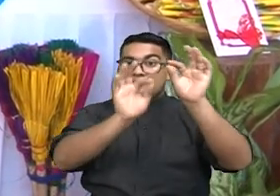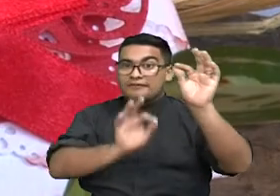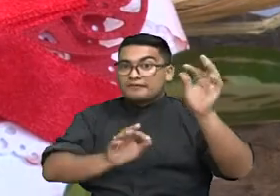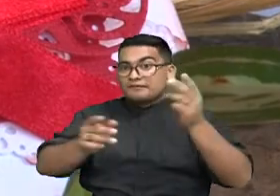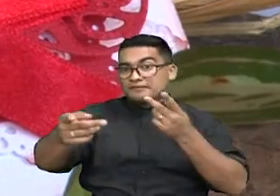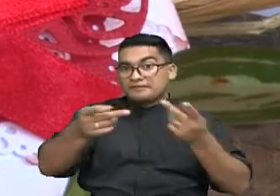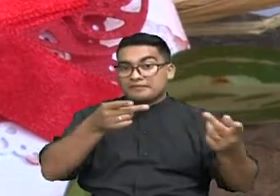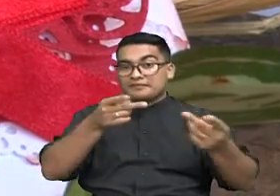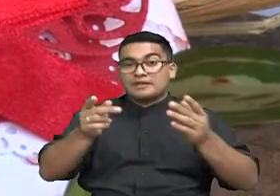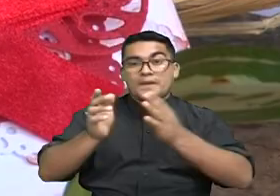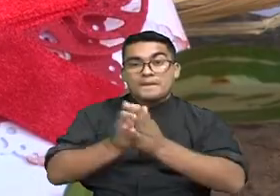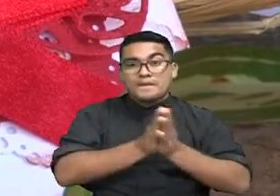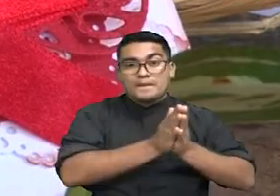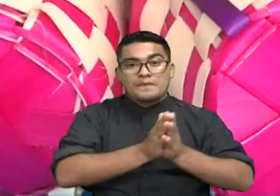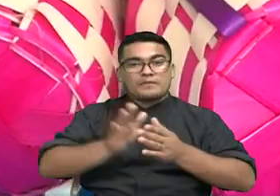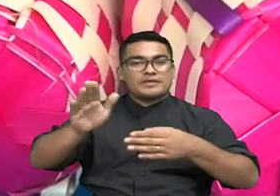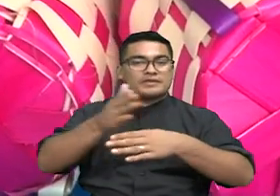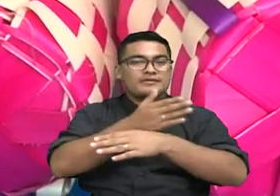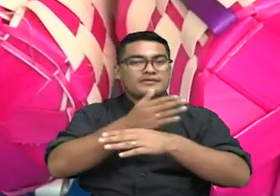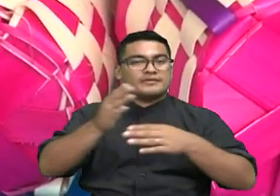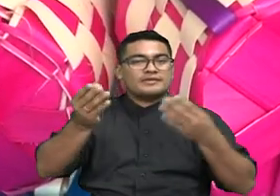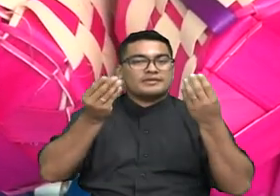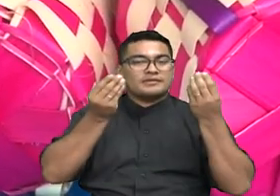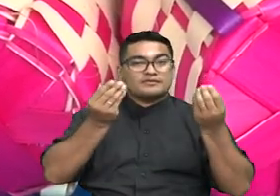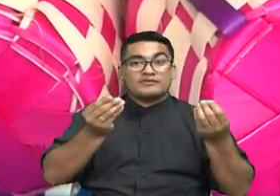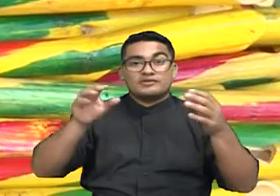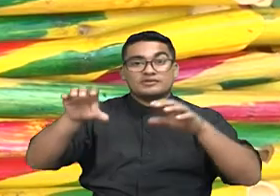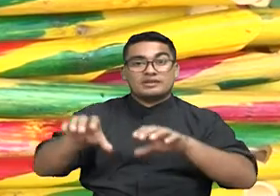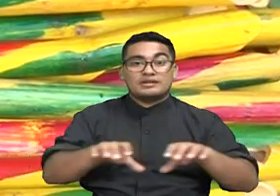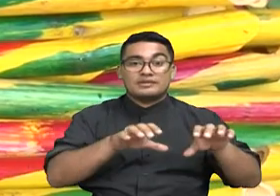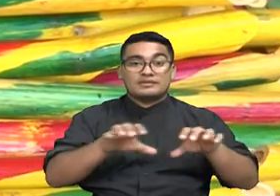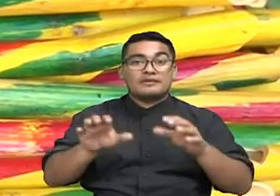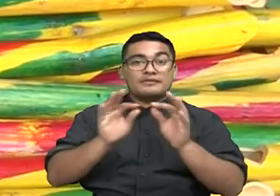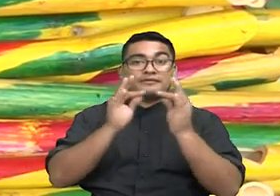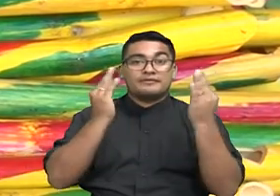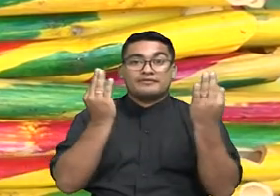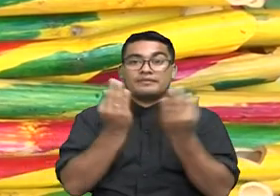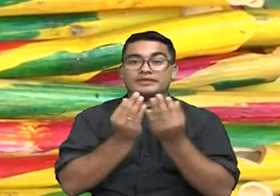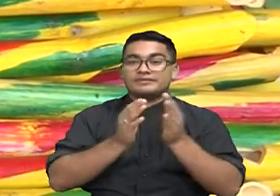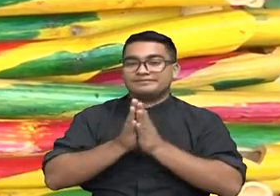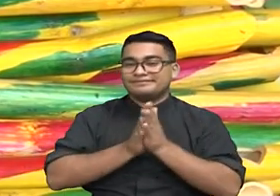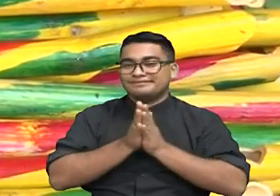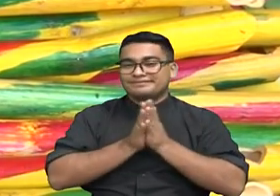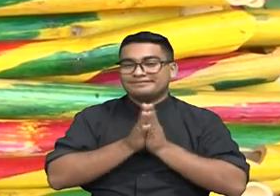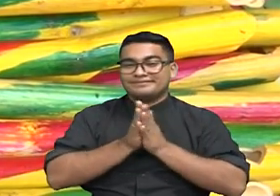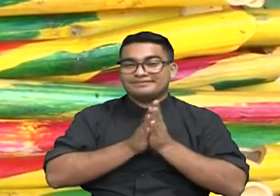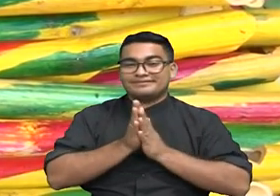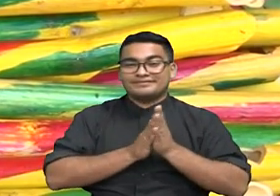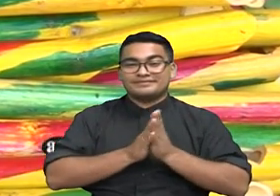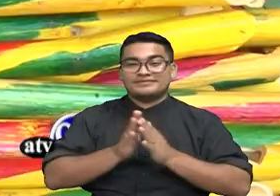se realizarán una serie de actividades para que las familias disfruten de las fiestas marianas.